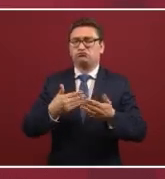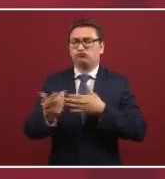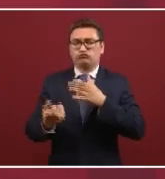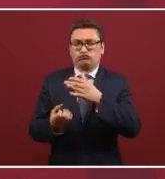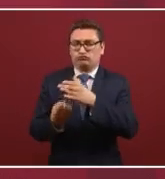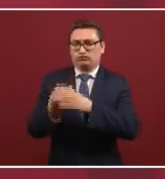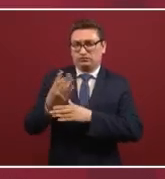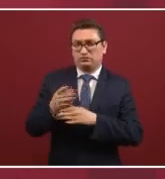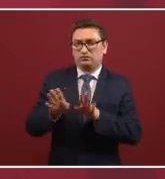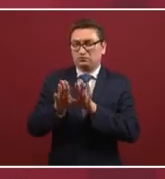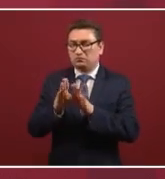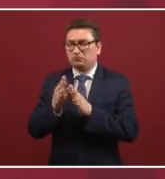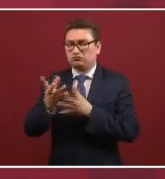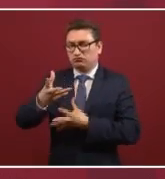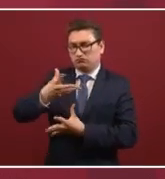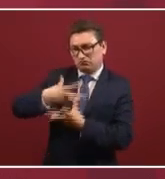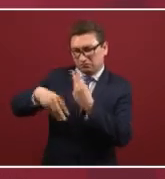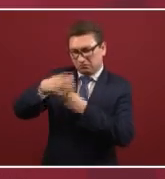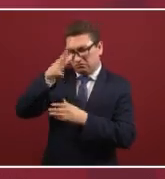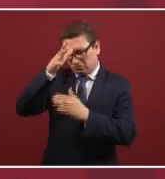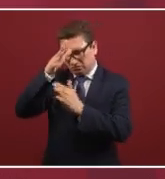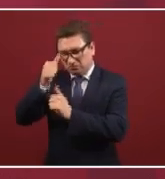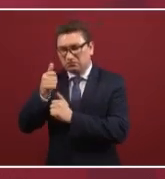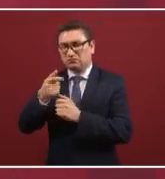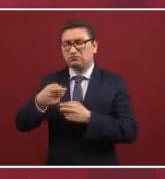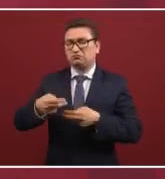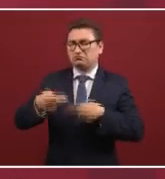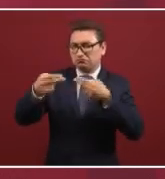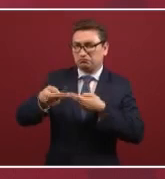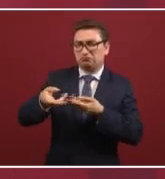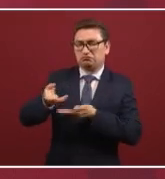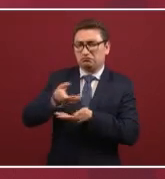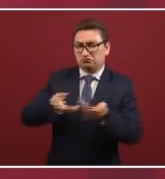comercial que Estados Unidos, México y